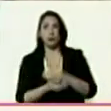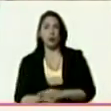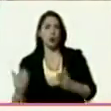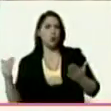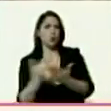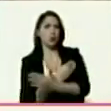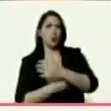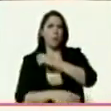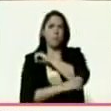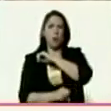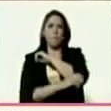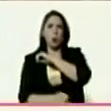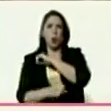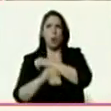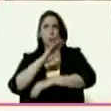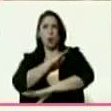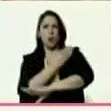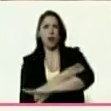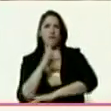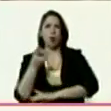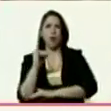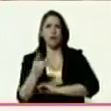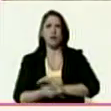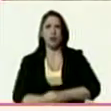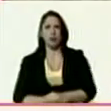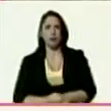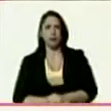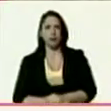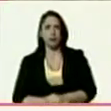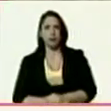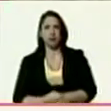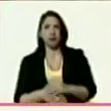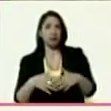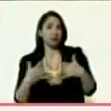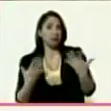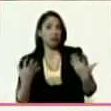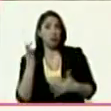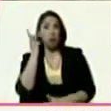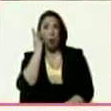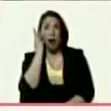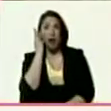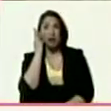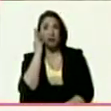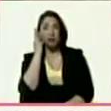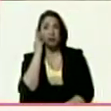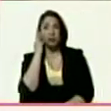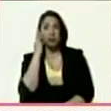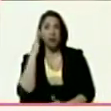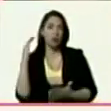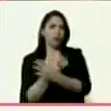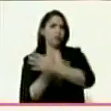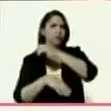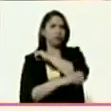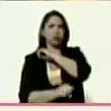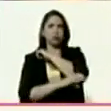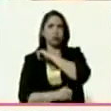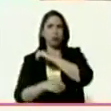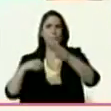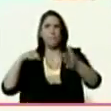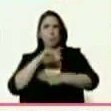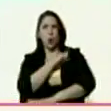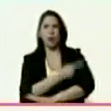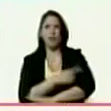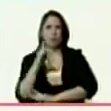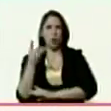Bolivia. ¿En dónde dice? ¿Cuál es la lectura que se le puede dar a que sea una mujer precisamente la que esté usurpando el poder en este momento en Bolivia?